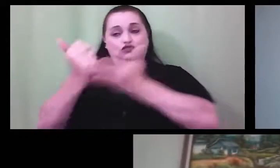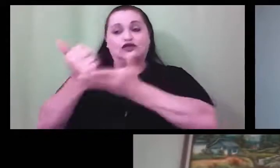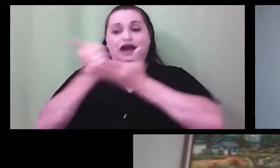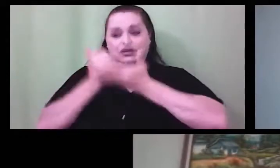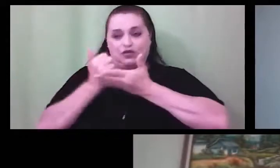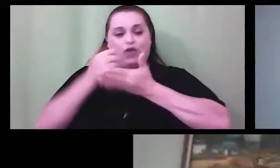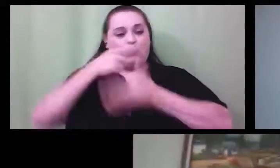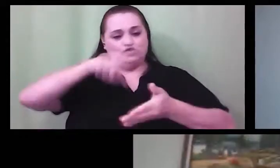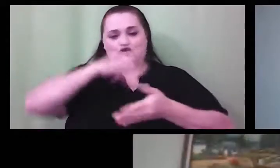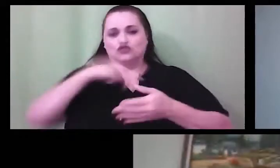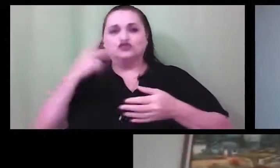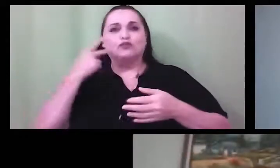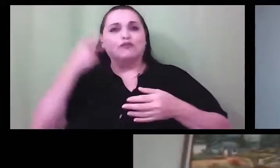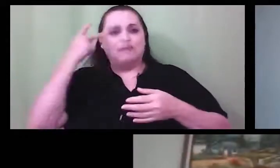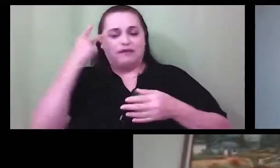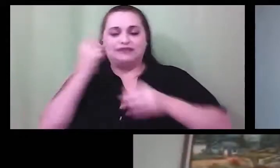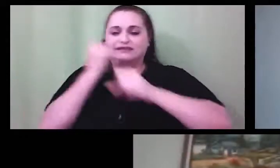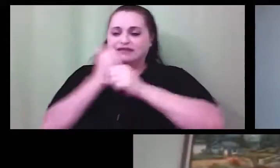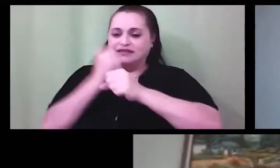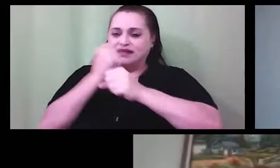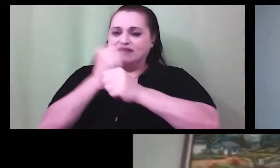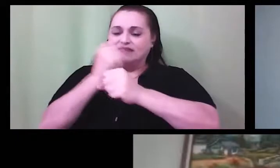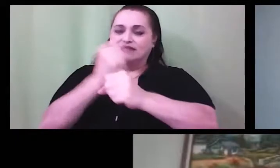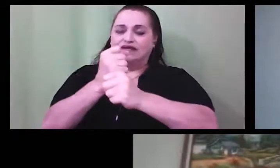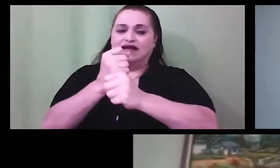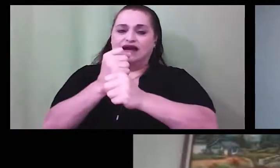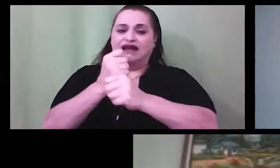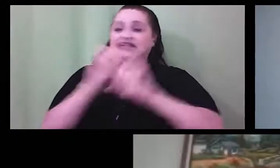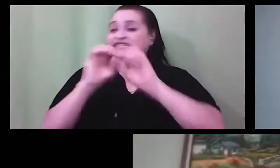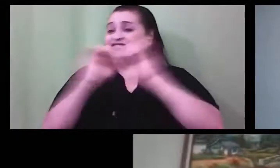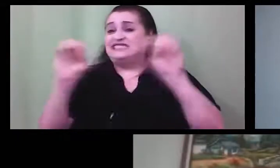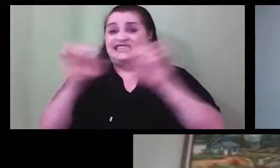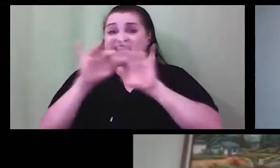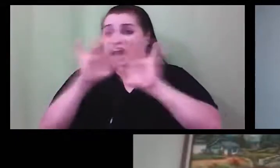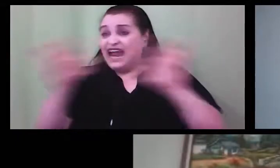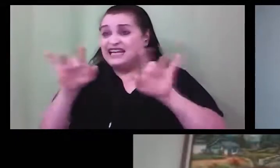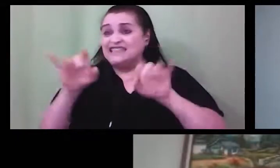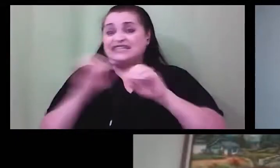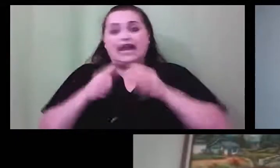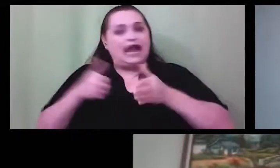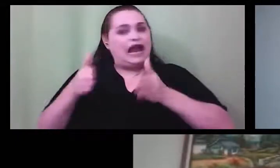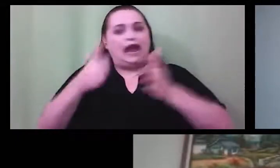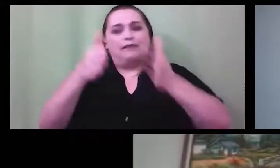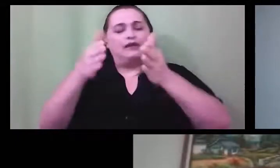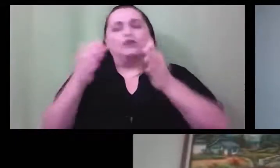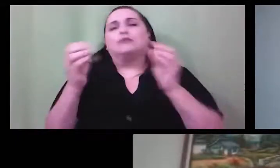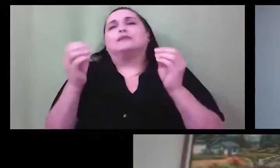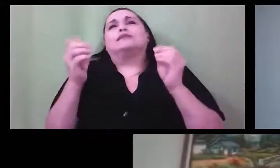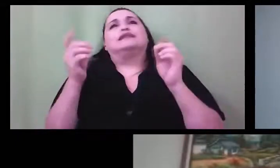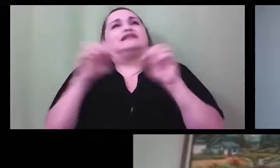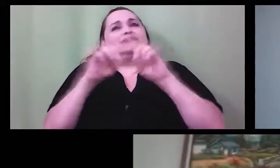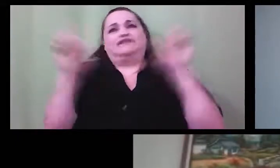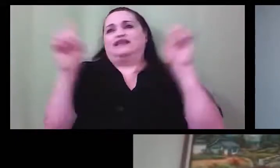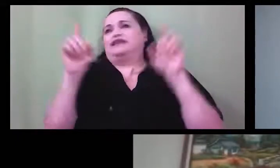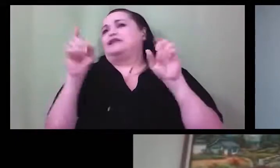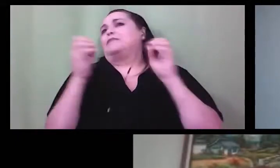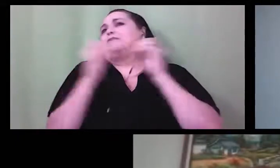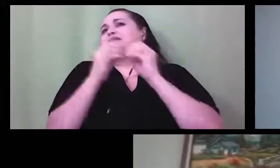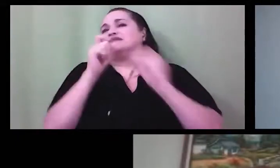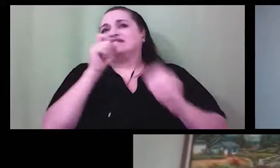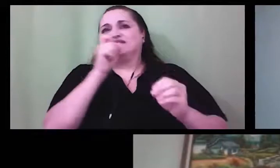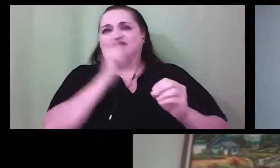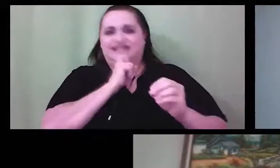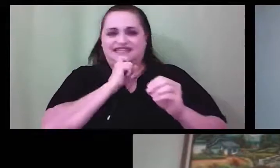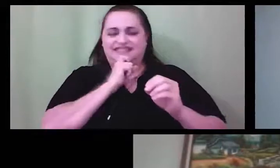nosotros como papás a trabajar, porque sin ellas el camino definitivamente hubiera sido mucho más difícil y tienen